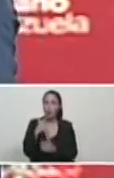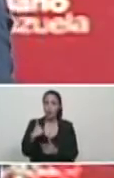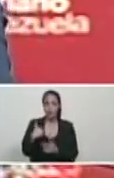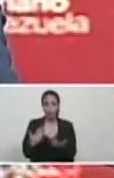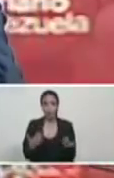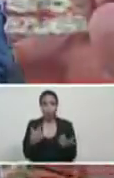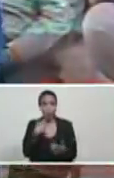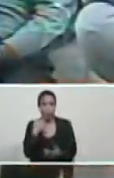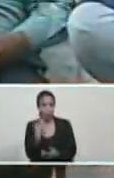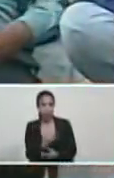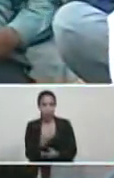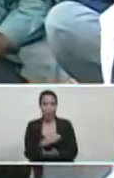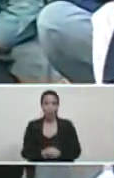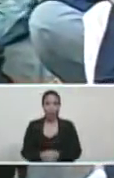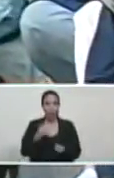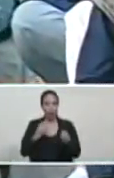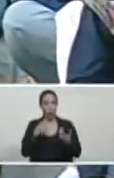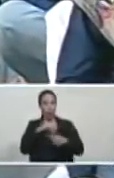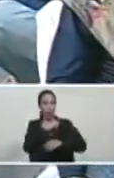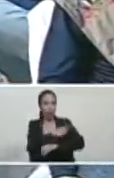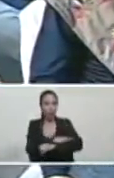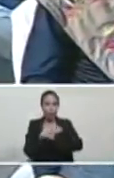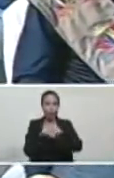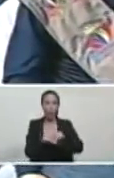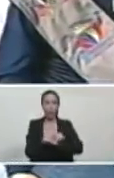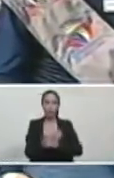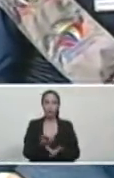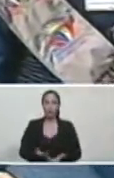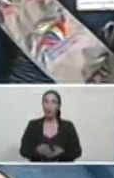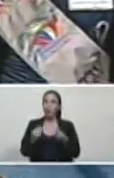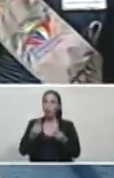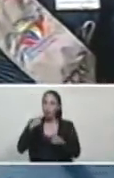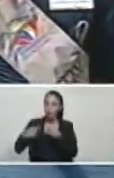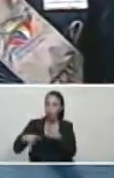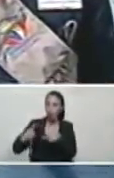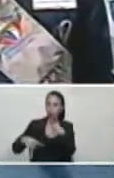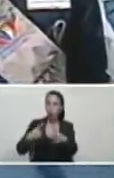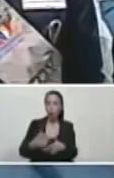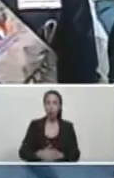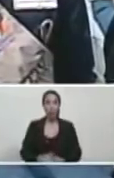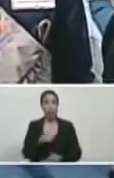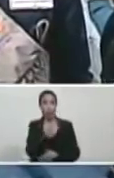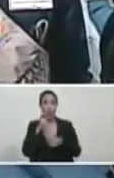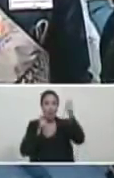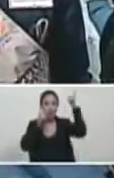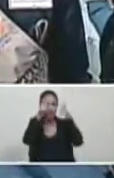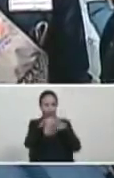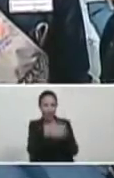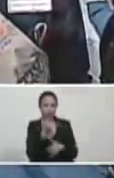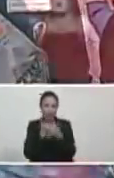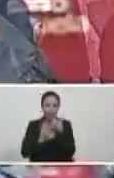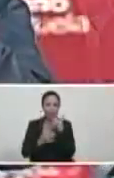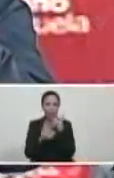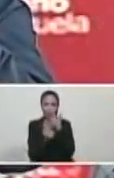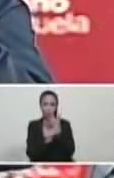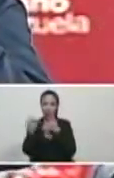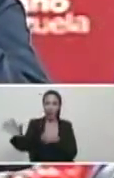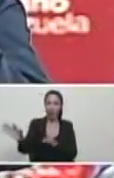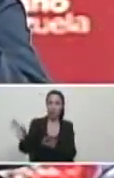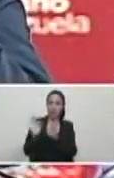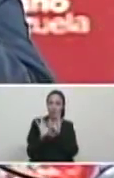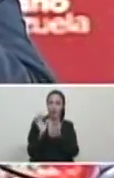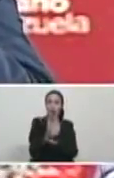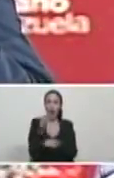primeramente a usted, su valentía, como cada día nosotros decimos, Chávez no se equivocó colocándolo usted al frente de